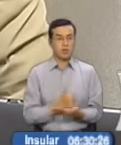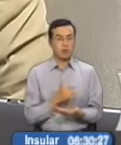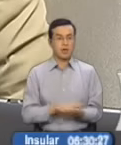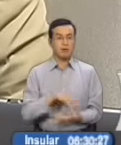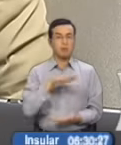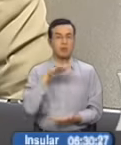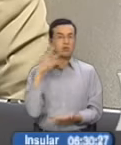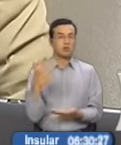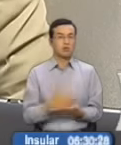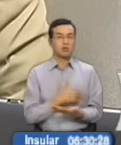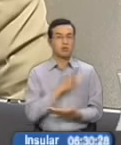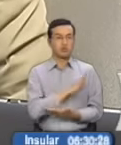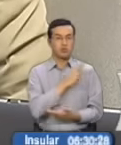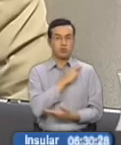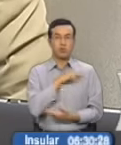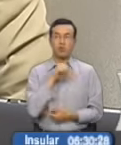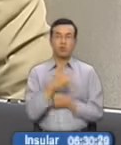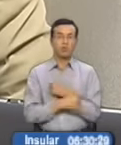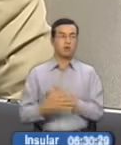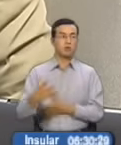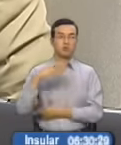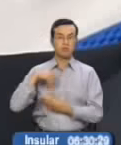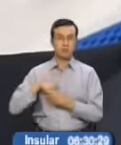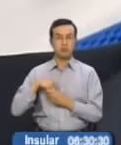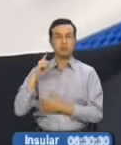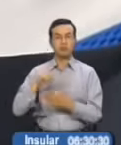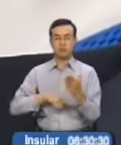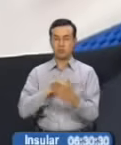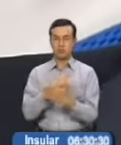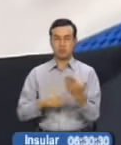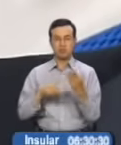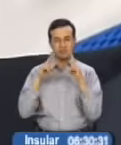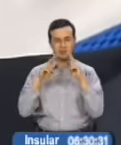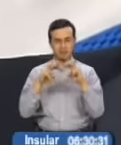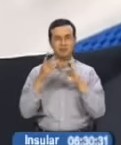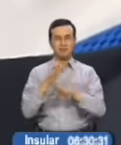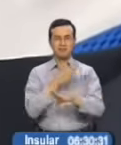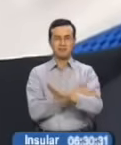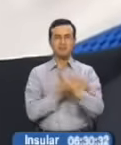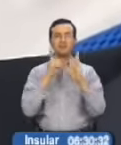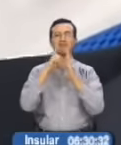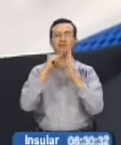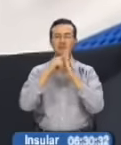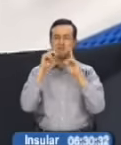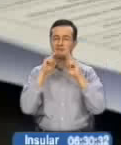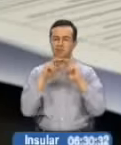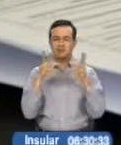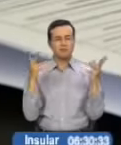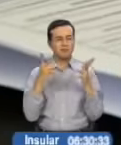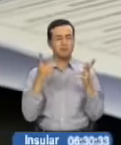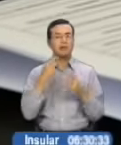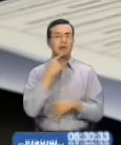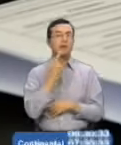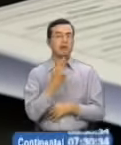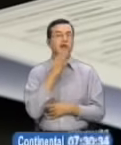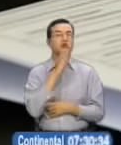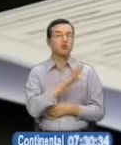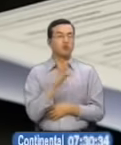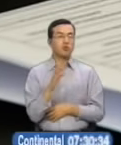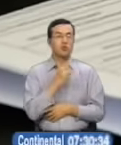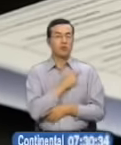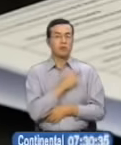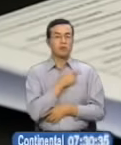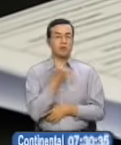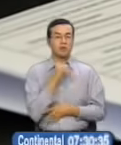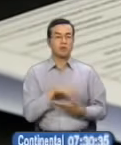excedentes desde las instituciones de educación superior. Tras la investigación que emprendió el Servicio de Rentas Internas de una presunta vinculación de